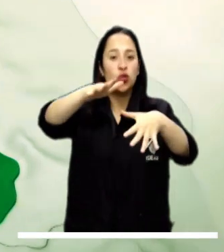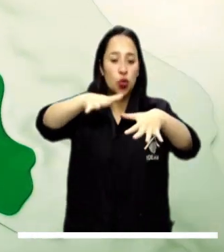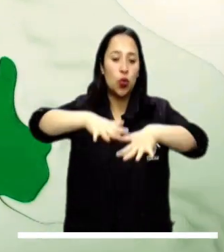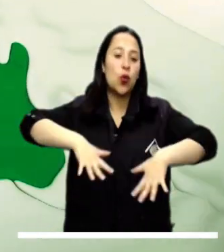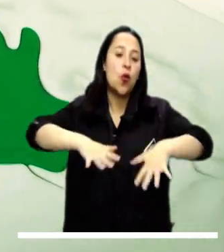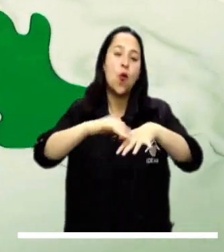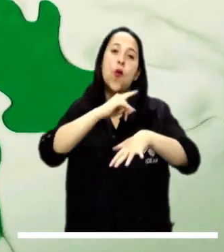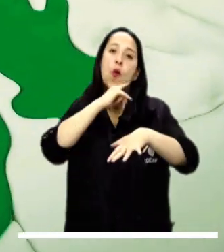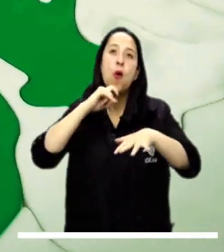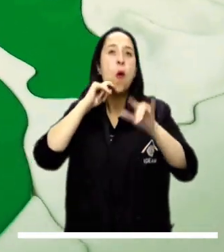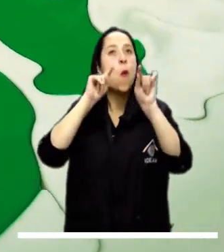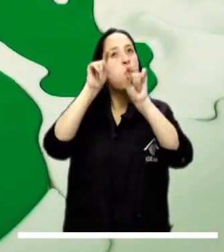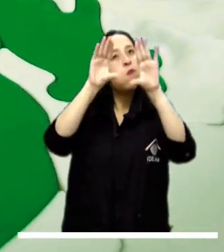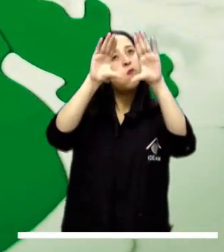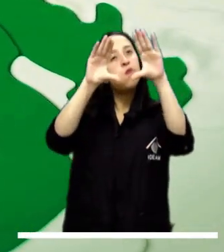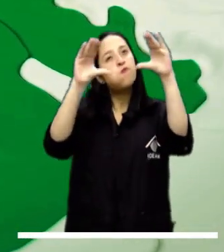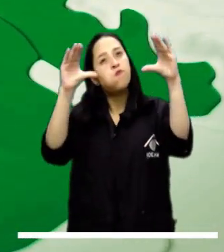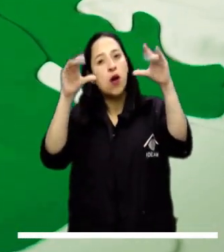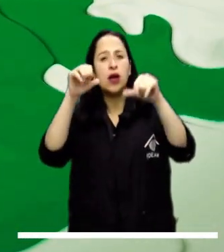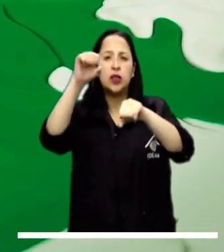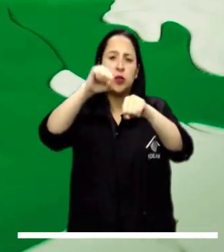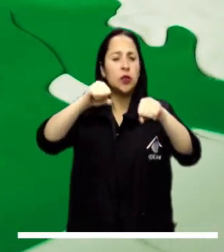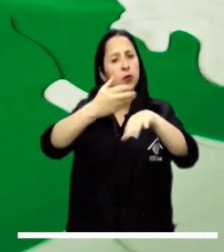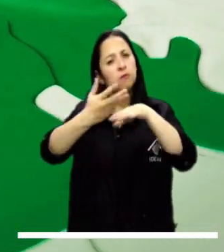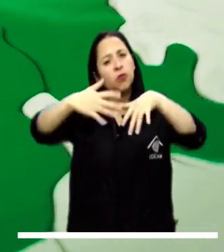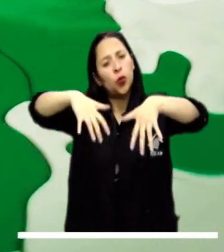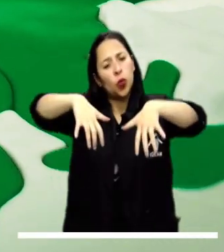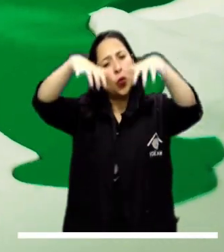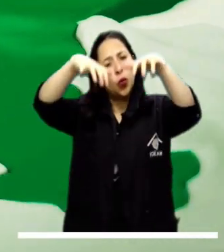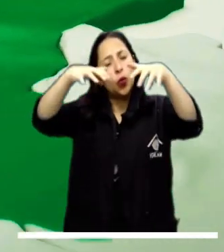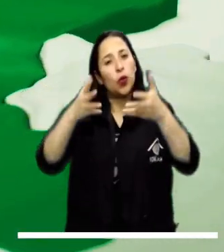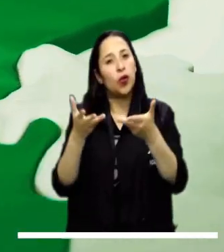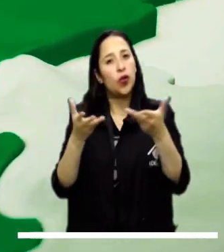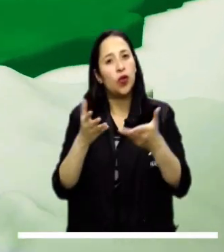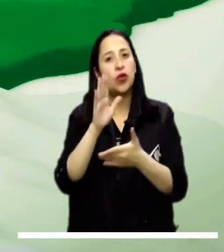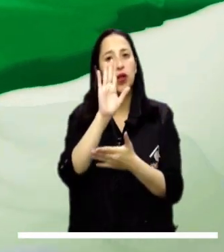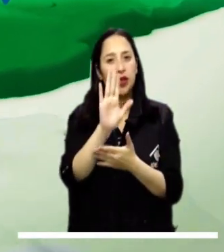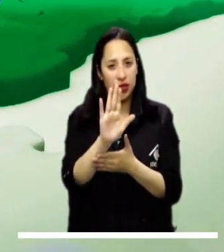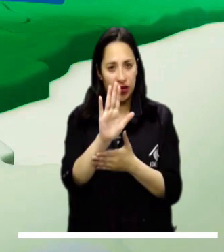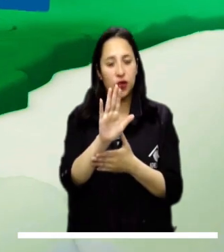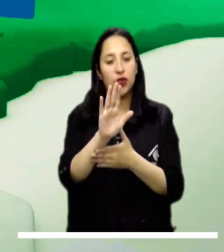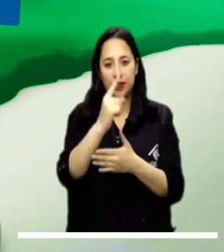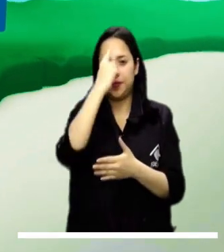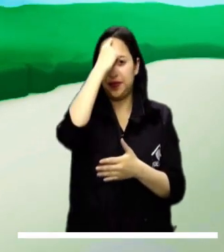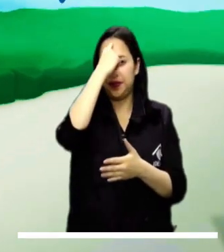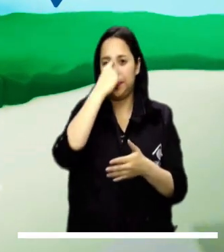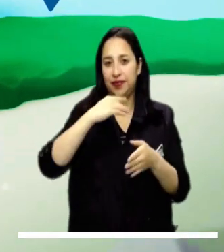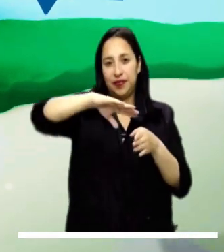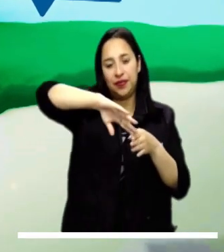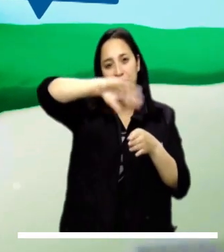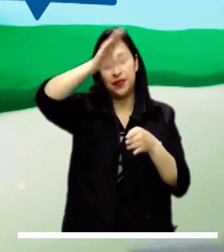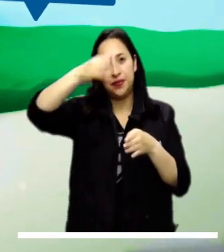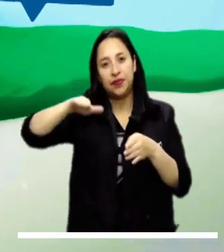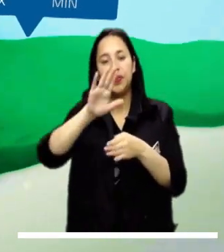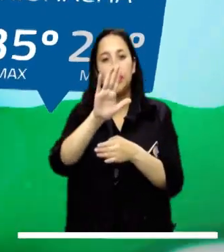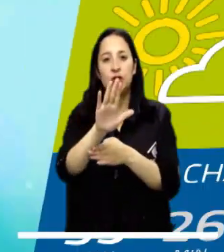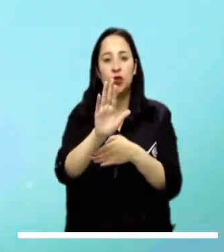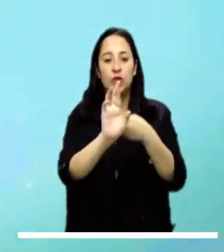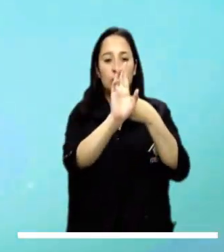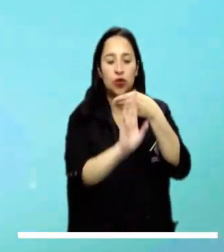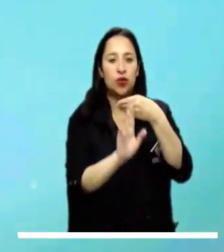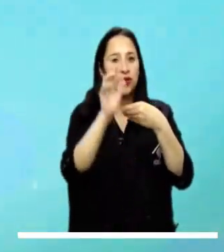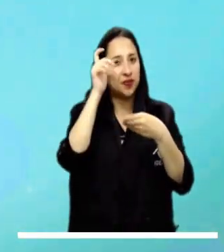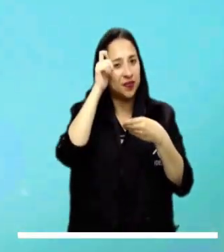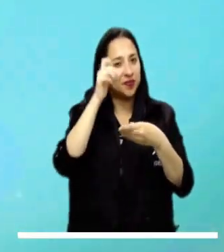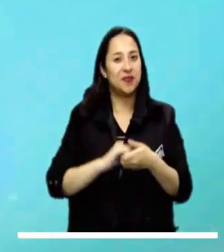seco y cielo cubierto. Sin embargo, puede haber presencia de lluvias cercanas a la Sierra Nevada de Santa Marta y sur de Córdoba.